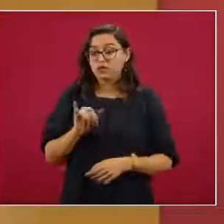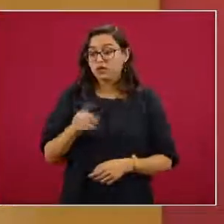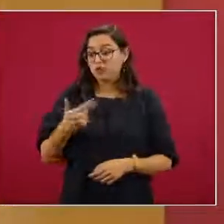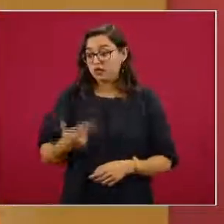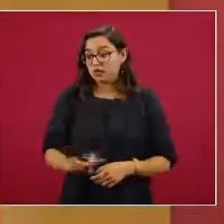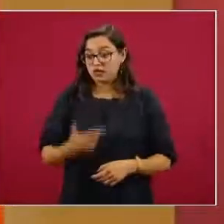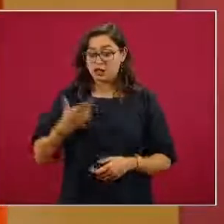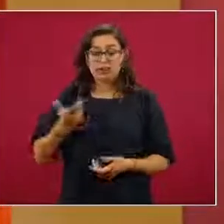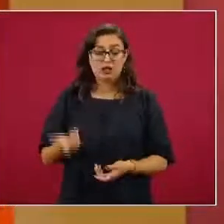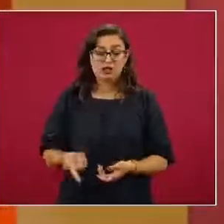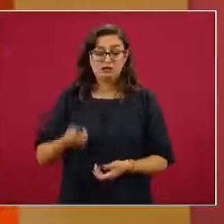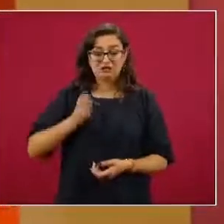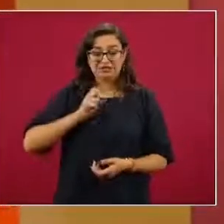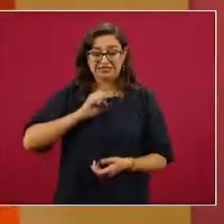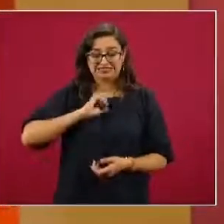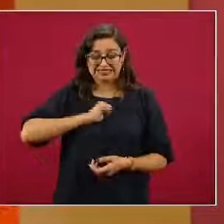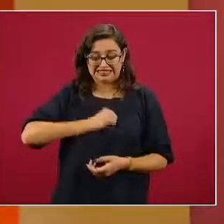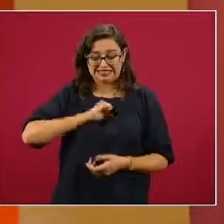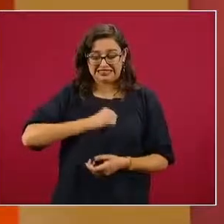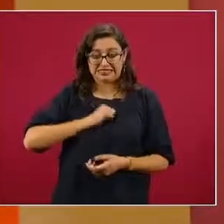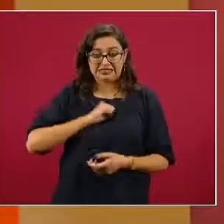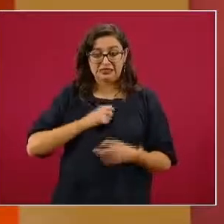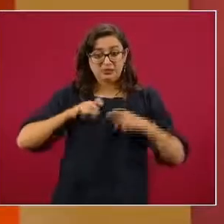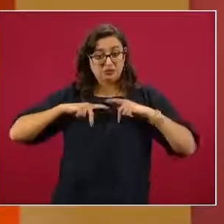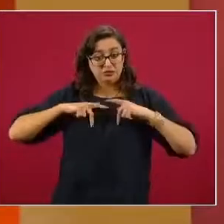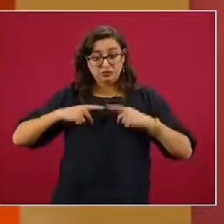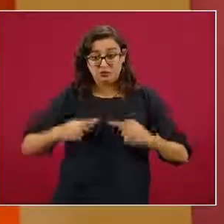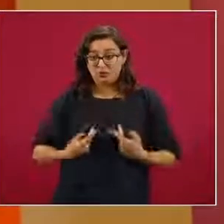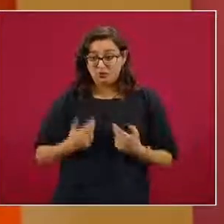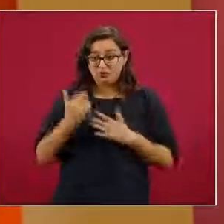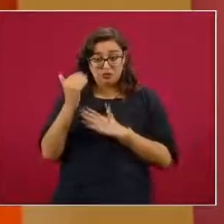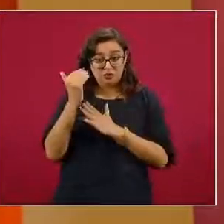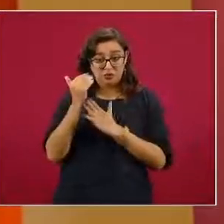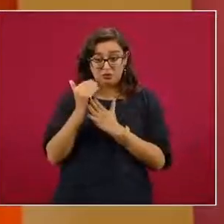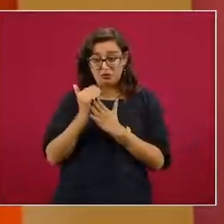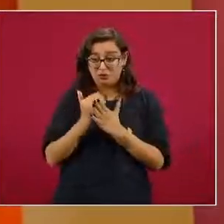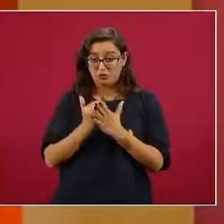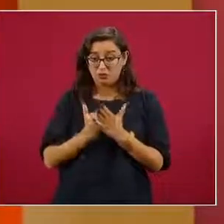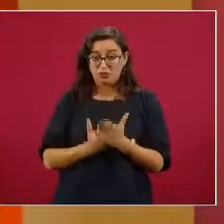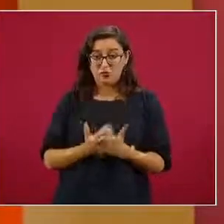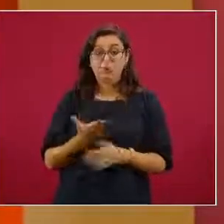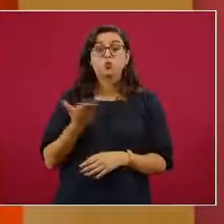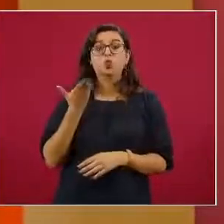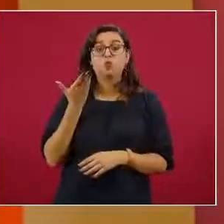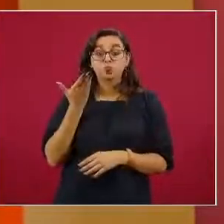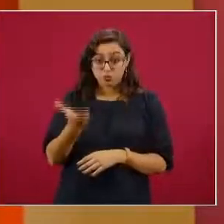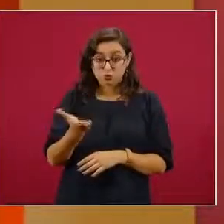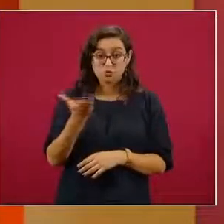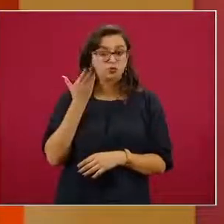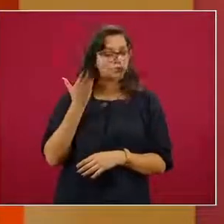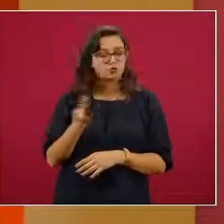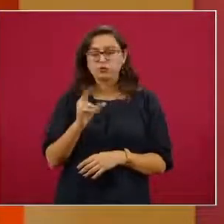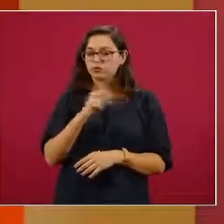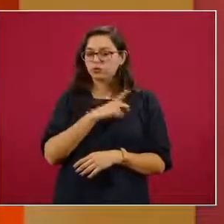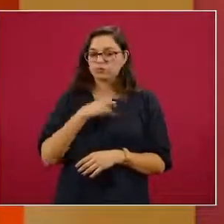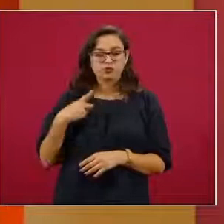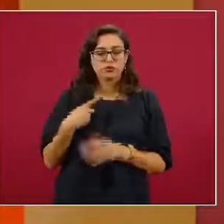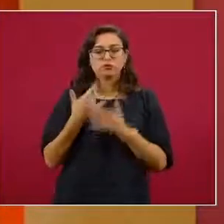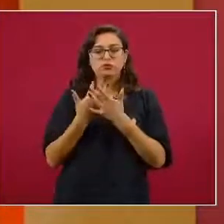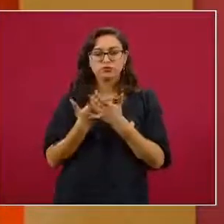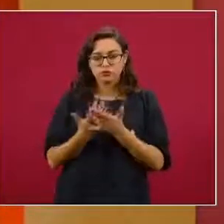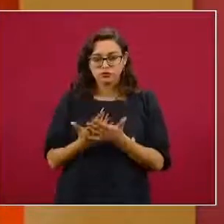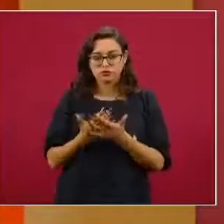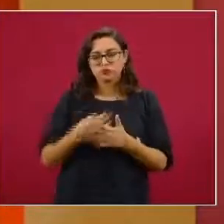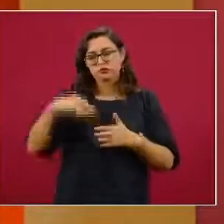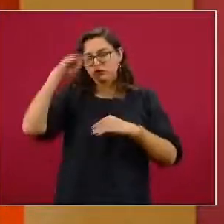cuenta de CD4 está muy deprimida, particularmente usted no se espere. Fiebre, tos,